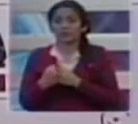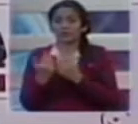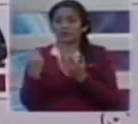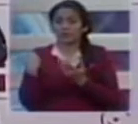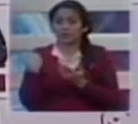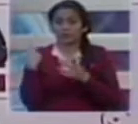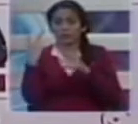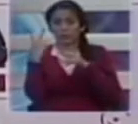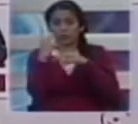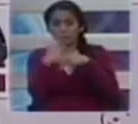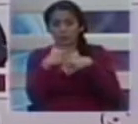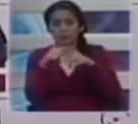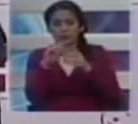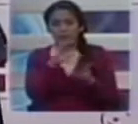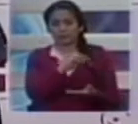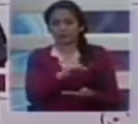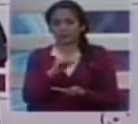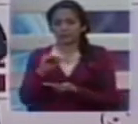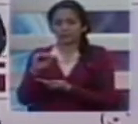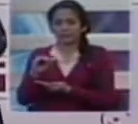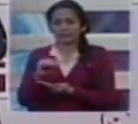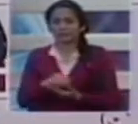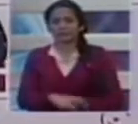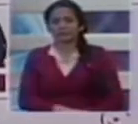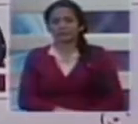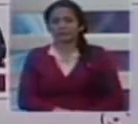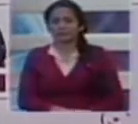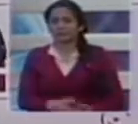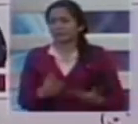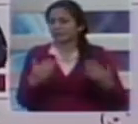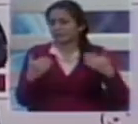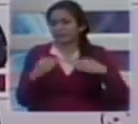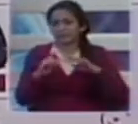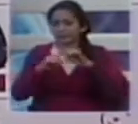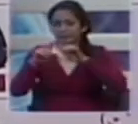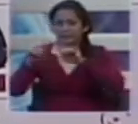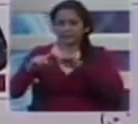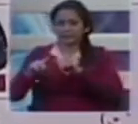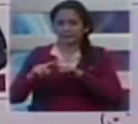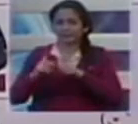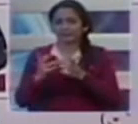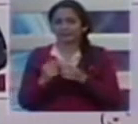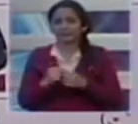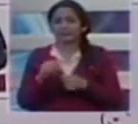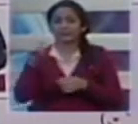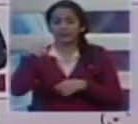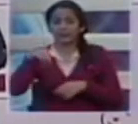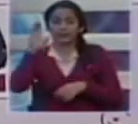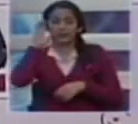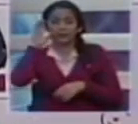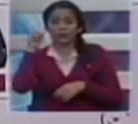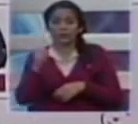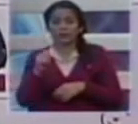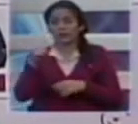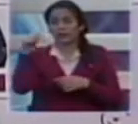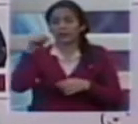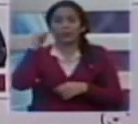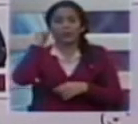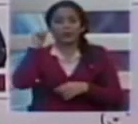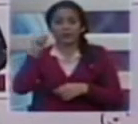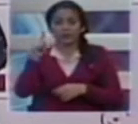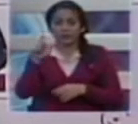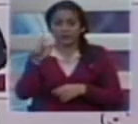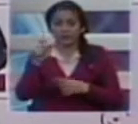showroom, Mi Accessories, tenemos algunas personas, en Cuenca tenemos a Alexandra Salcedo, a